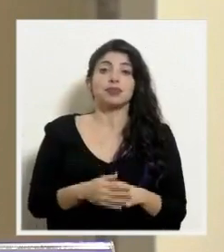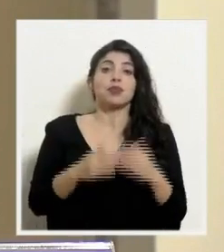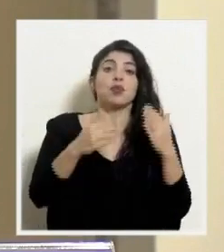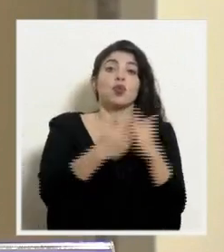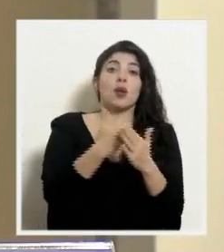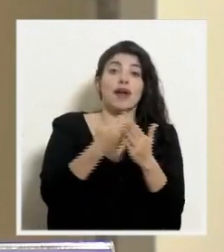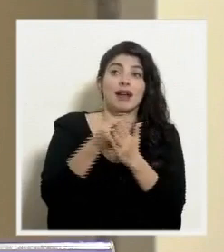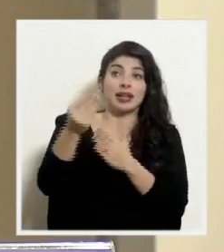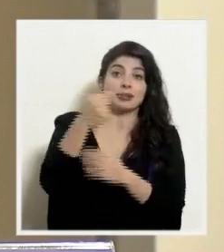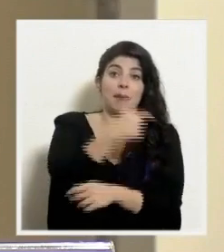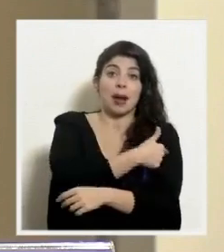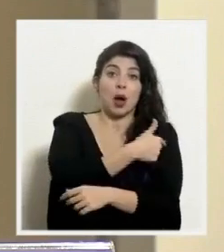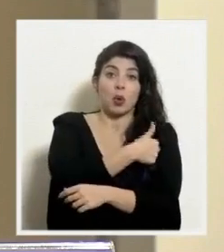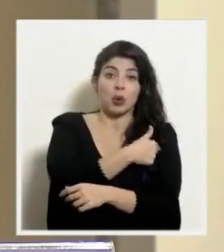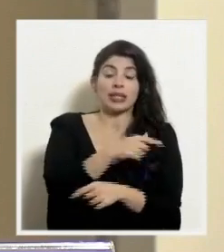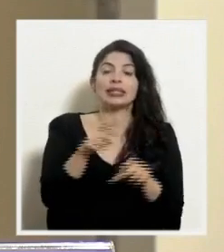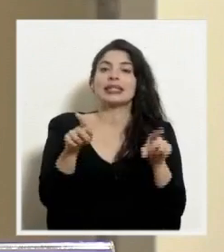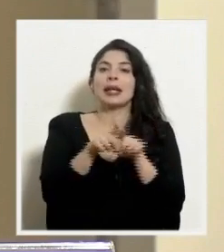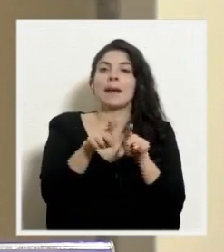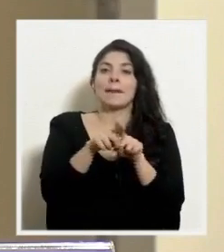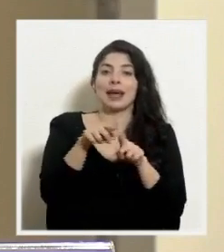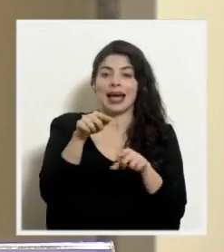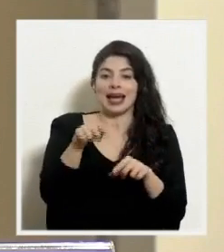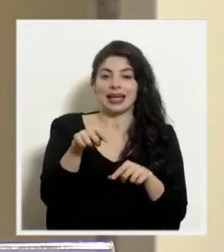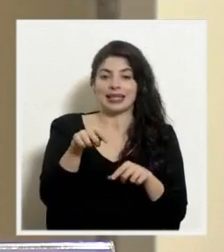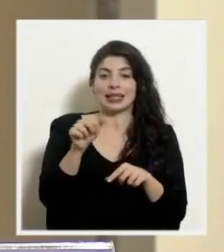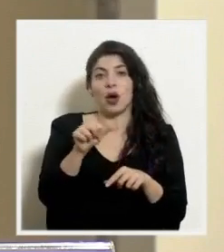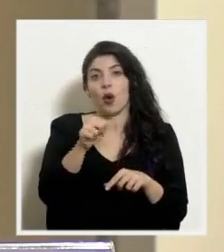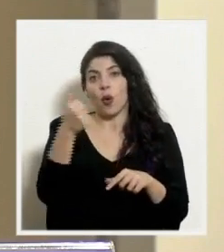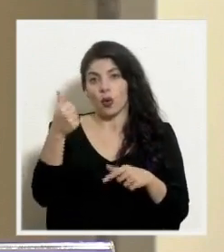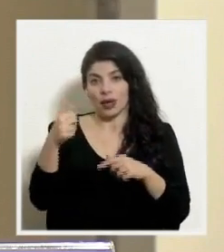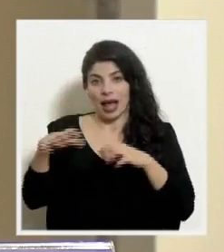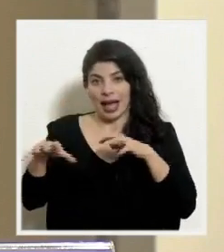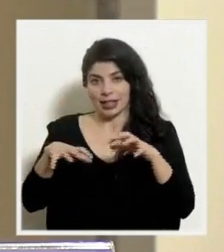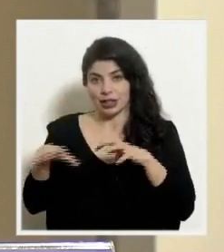dosis de vacunas como para esta otra acción,